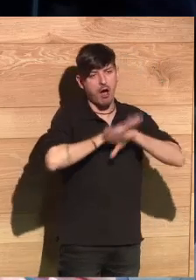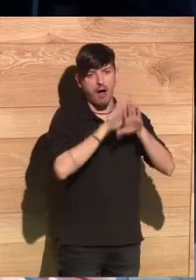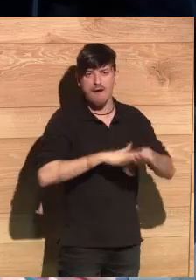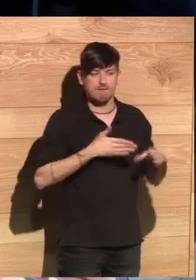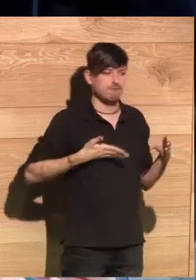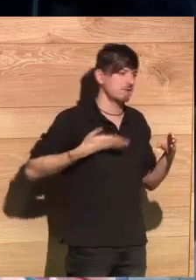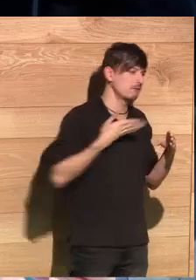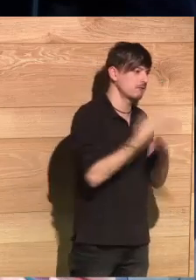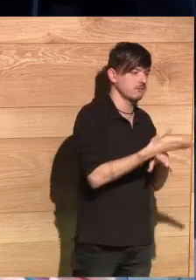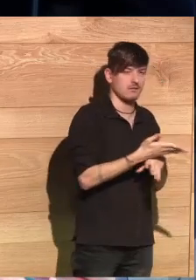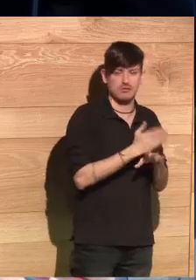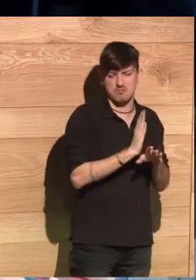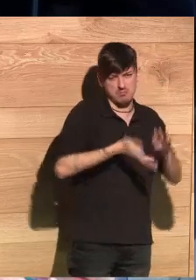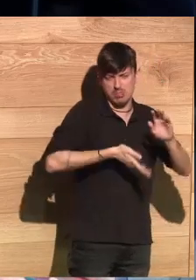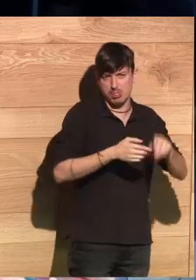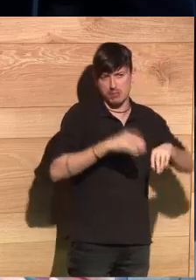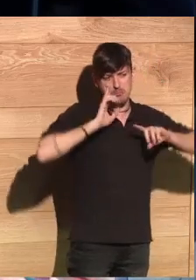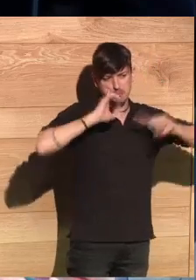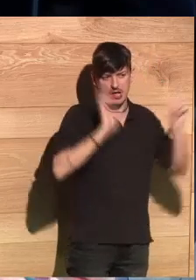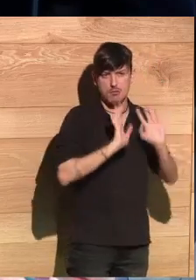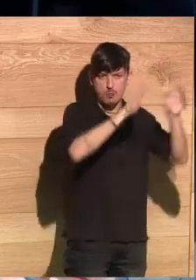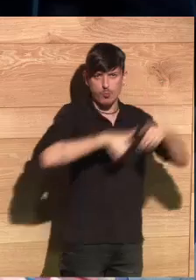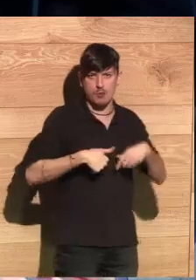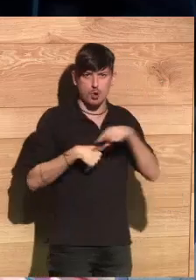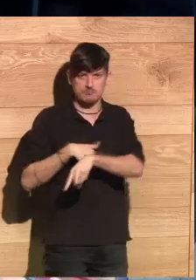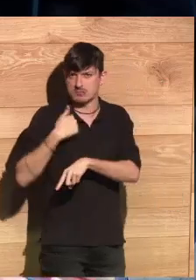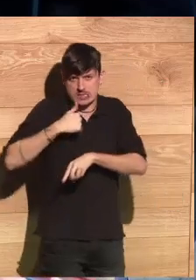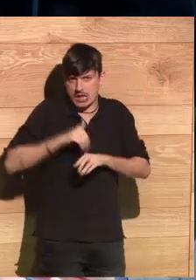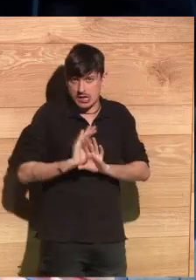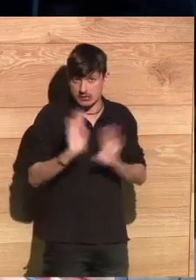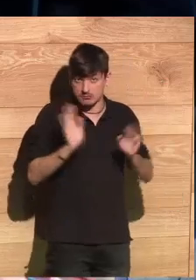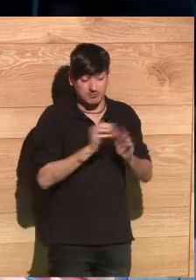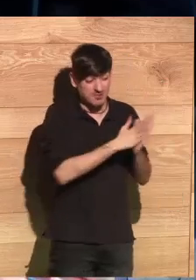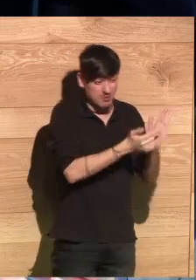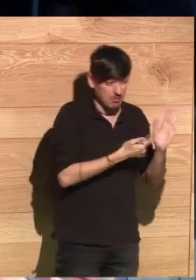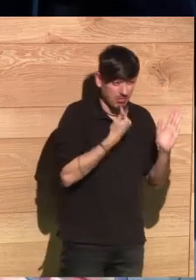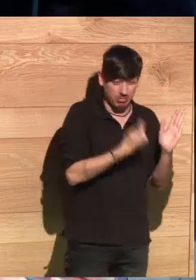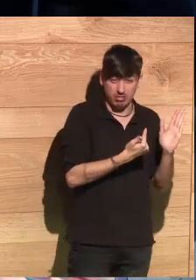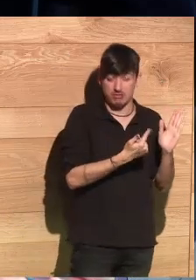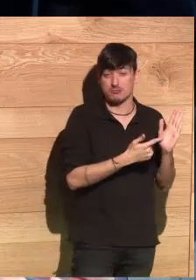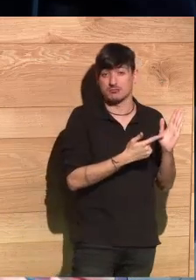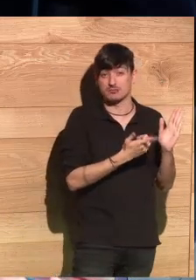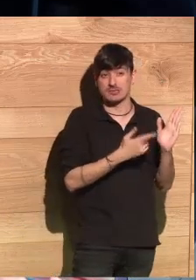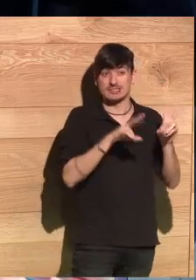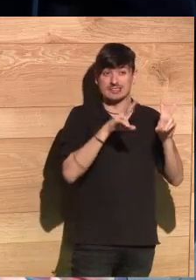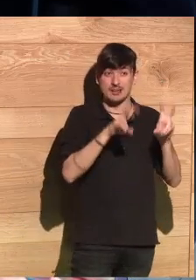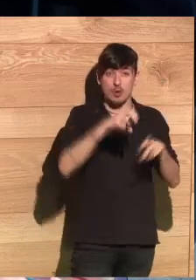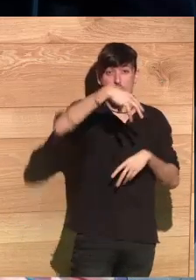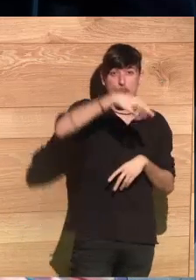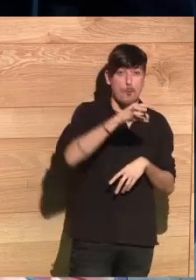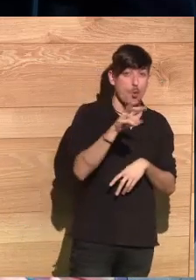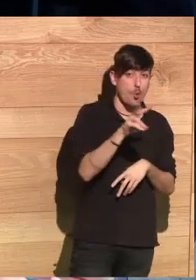Me vuelvo. Y, claro, ella ha construido también el mundo, y eso sale en la novela, a través de lo que se llaman los moving